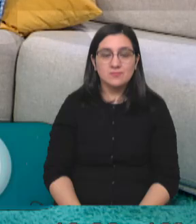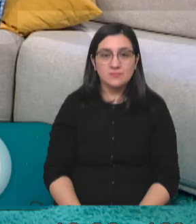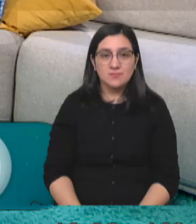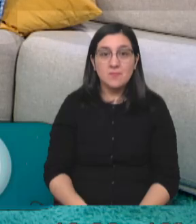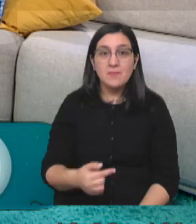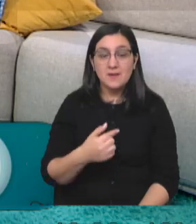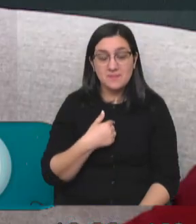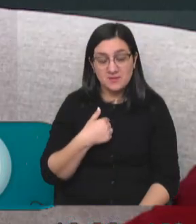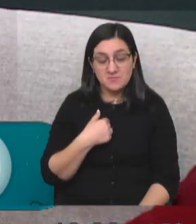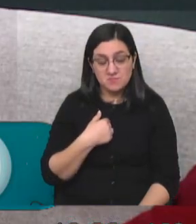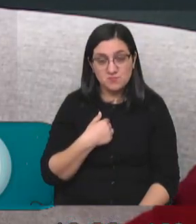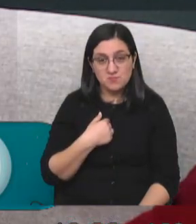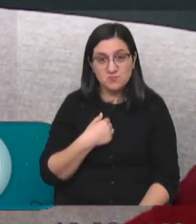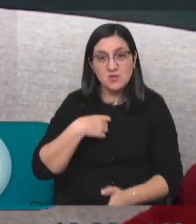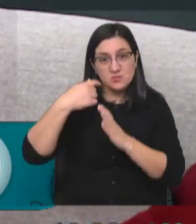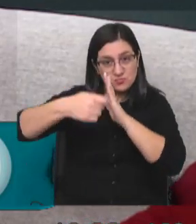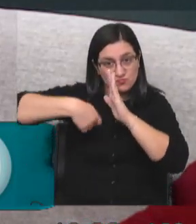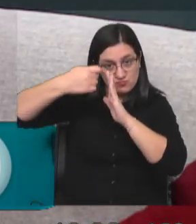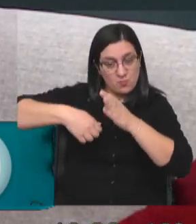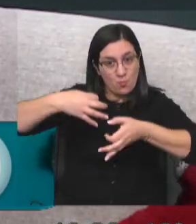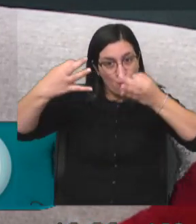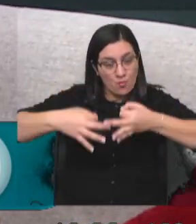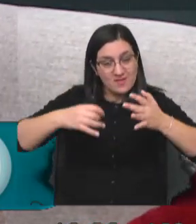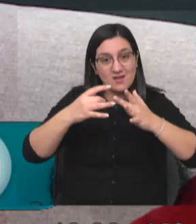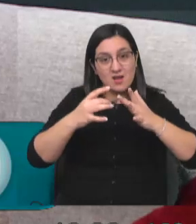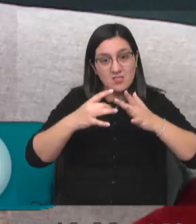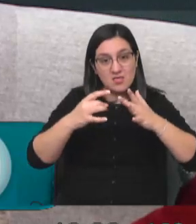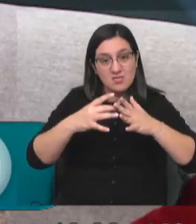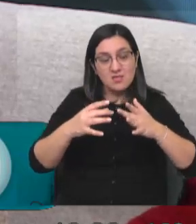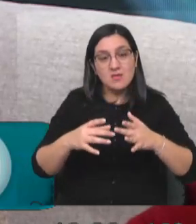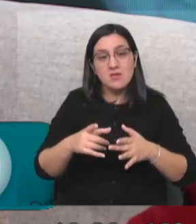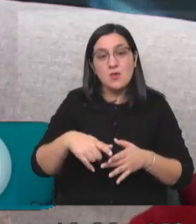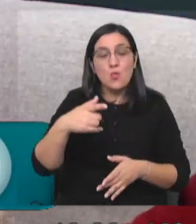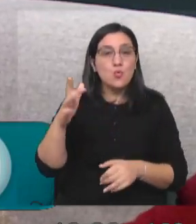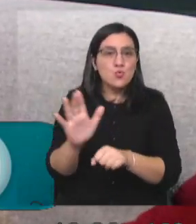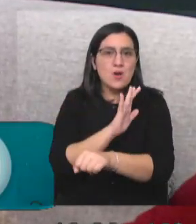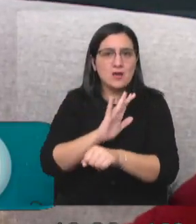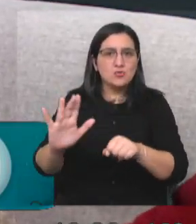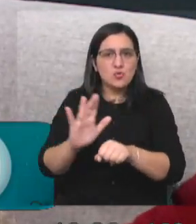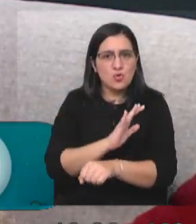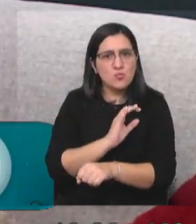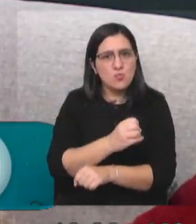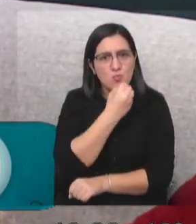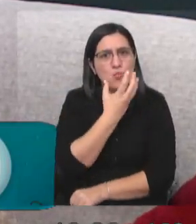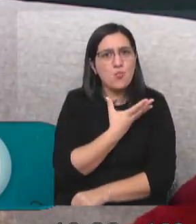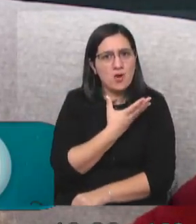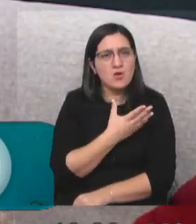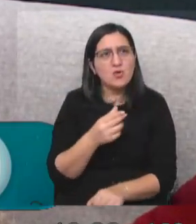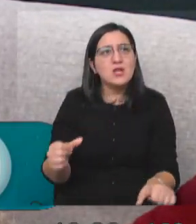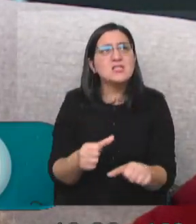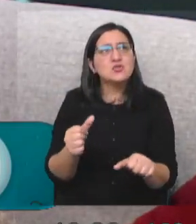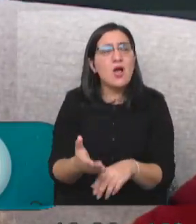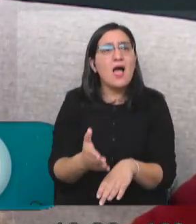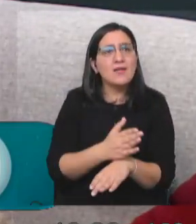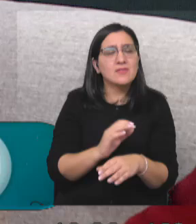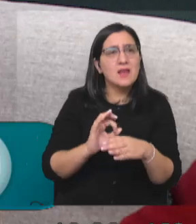para mí es un evento cinematográfico. Richard Linklater, el que hizo, entre otras cosas, aquella trilogía de Antes del Amanecer, Antes del